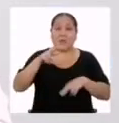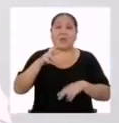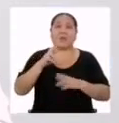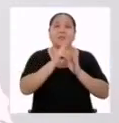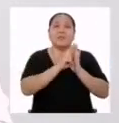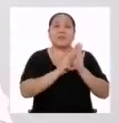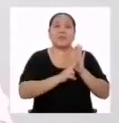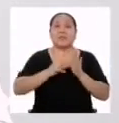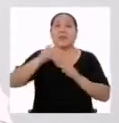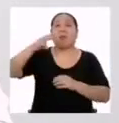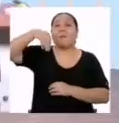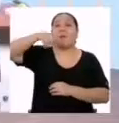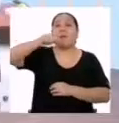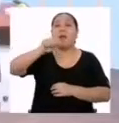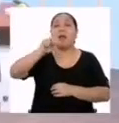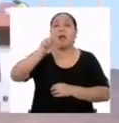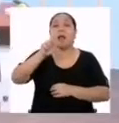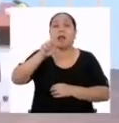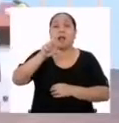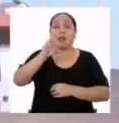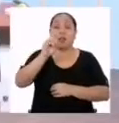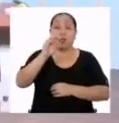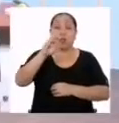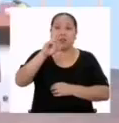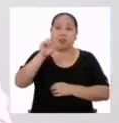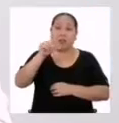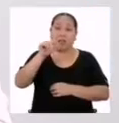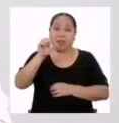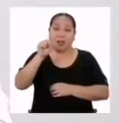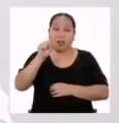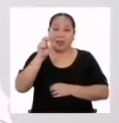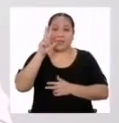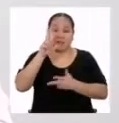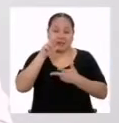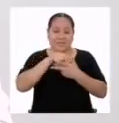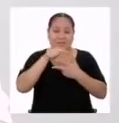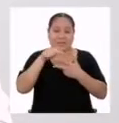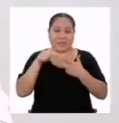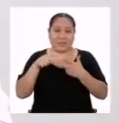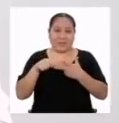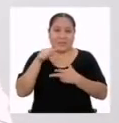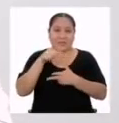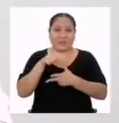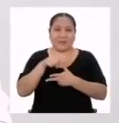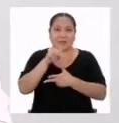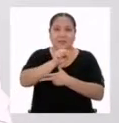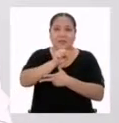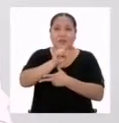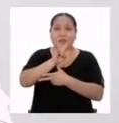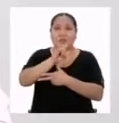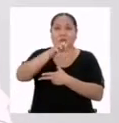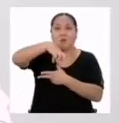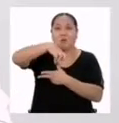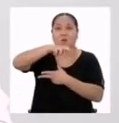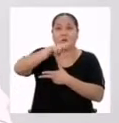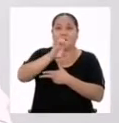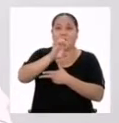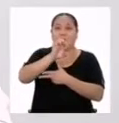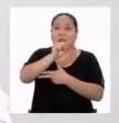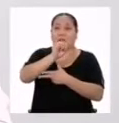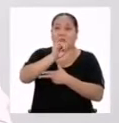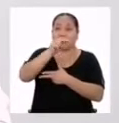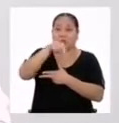Las macrorreglas. Las macrorreglas son 3. Vamos primero con la macrorregla de supresión. Para